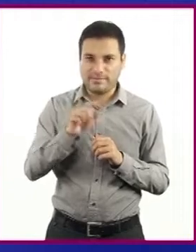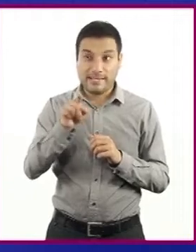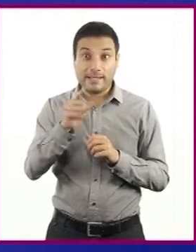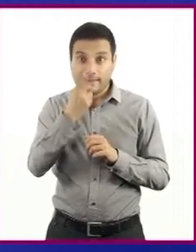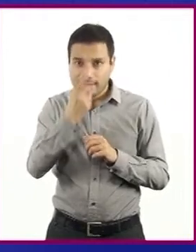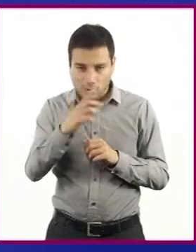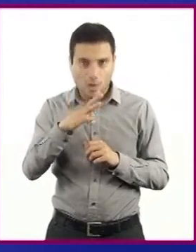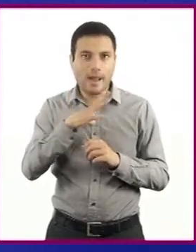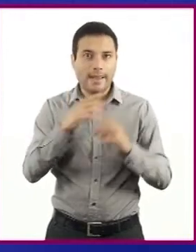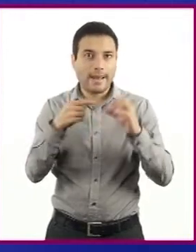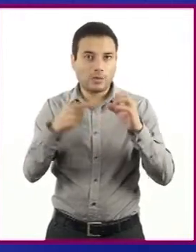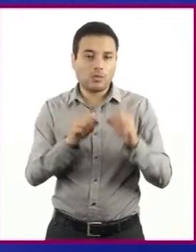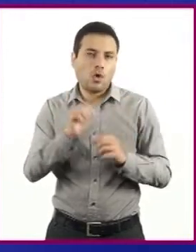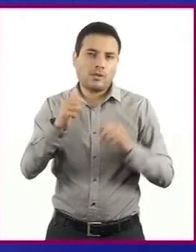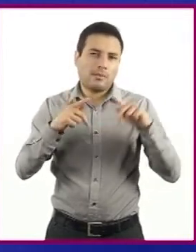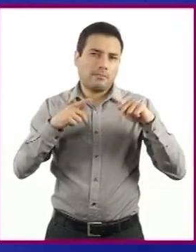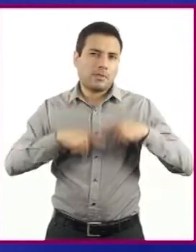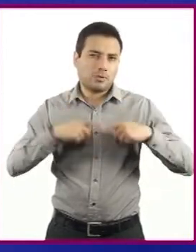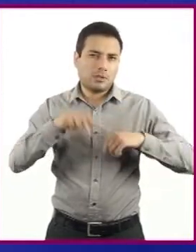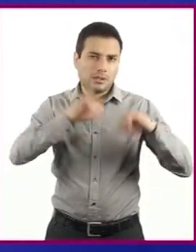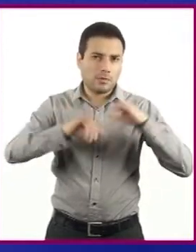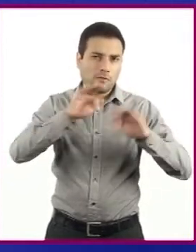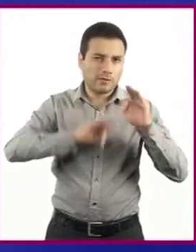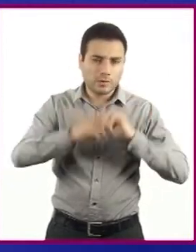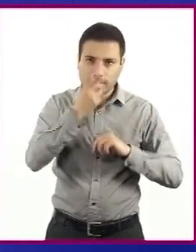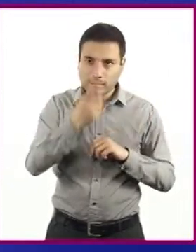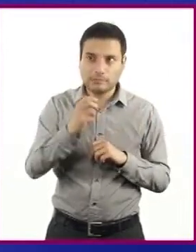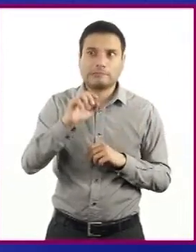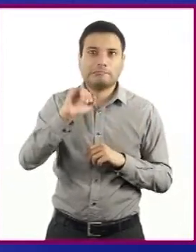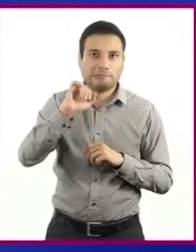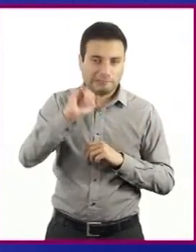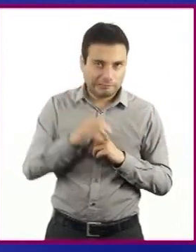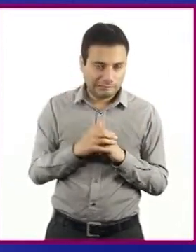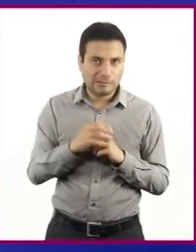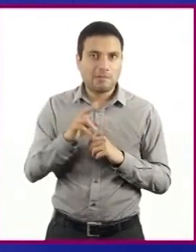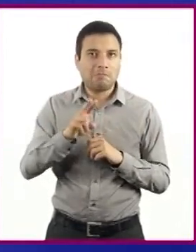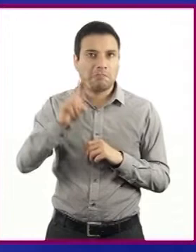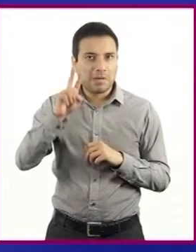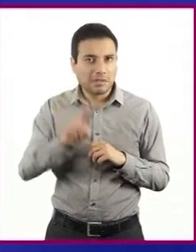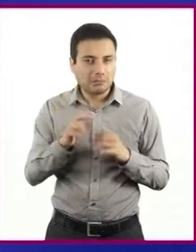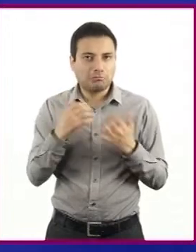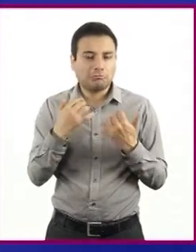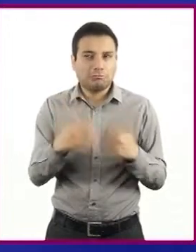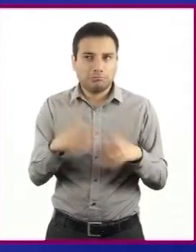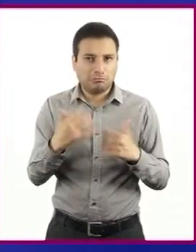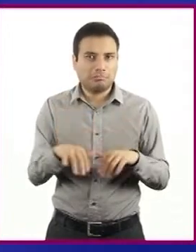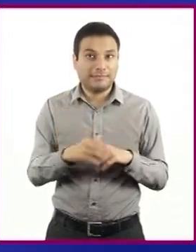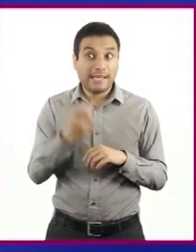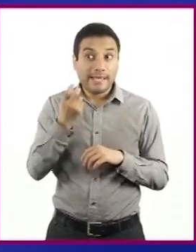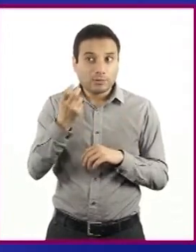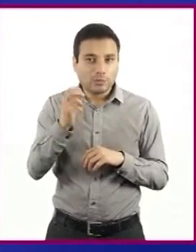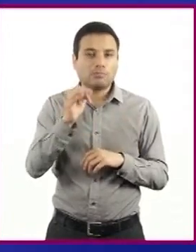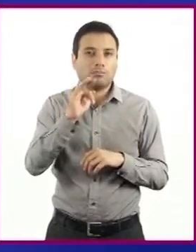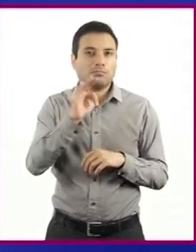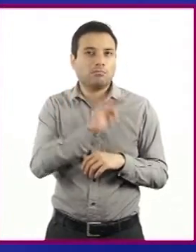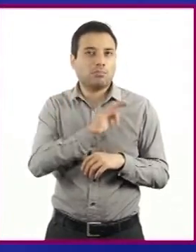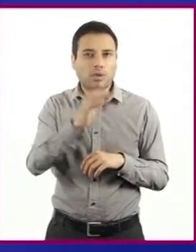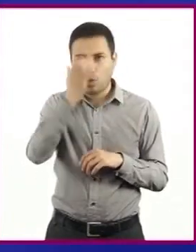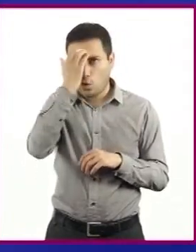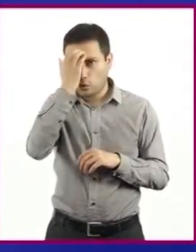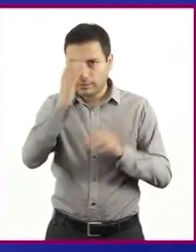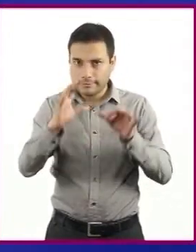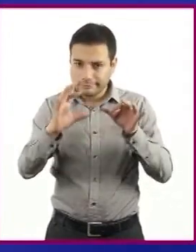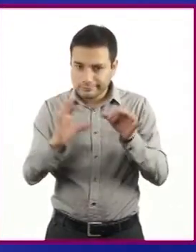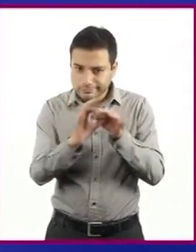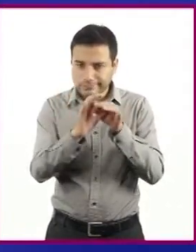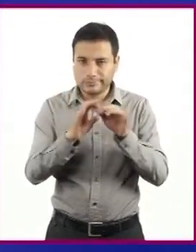y químicos no tardaron en considerar que esta partícula ofreciera alguna forma nueva de entender las uniones entre los